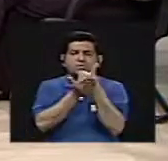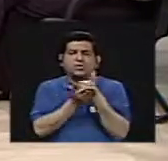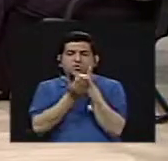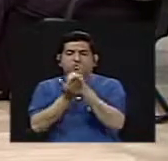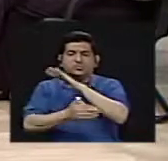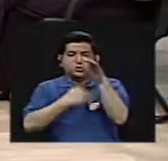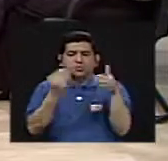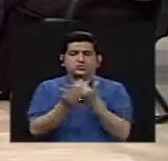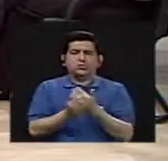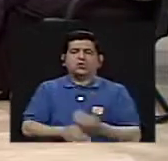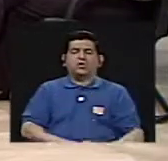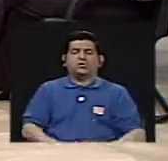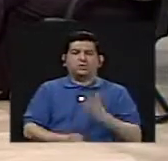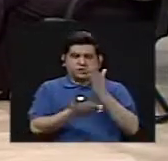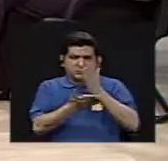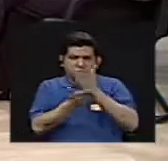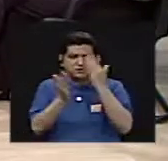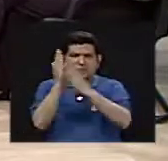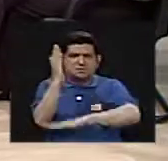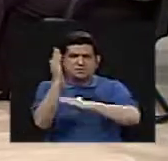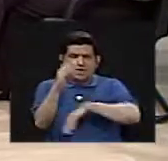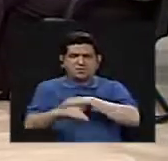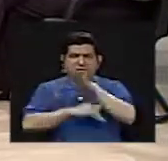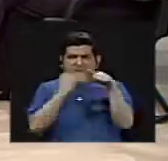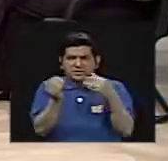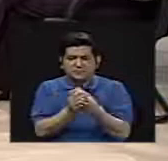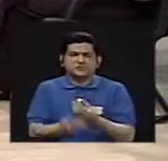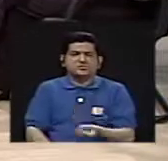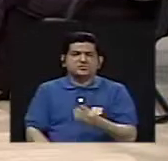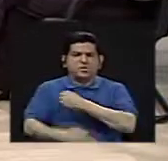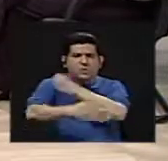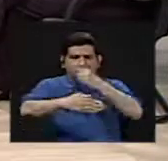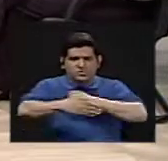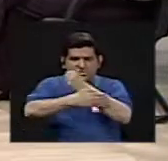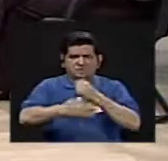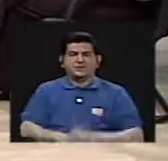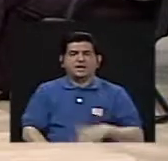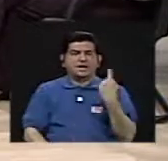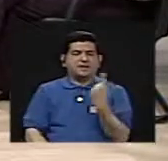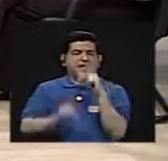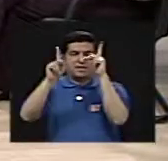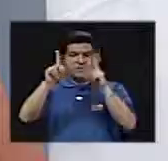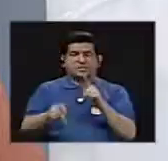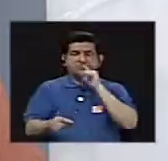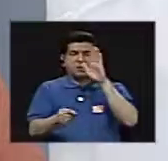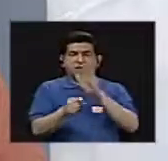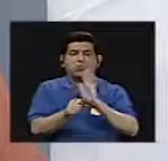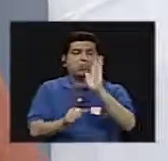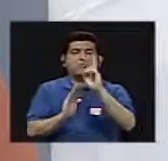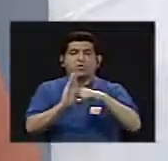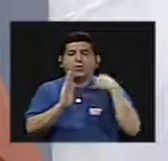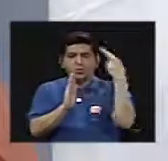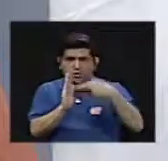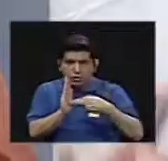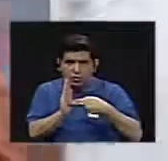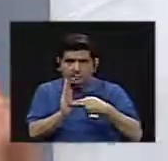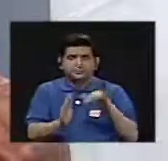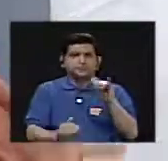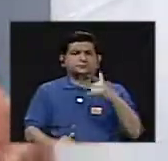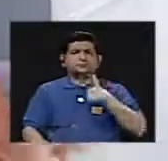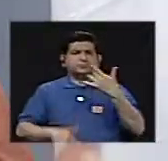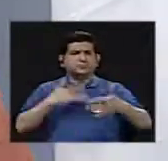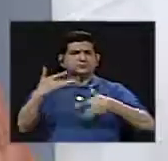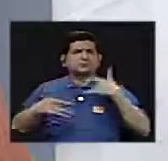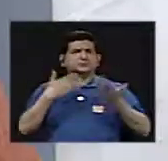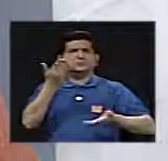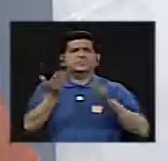todos picamos la leña, todos ponemos comida, todos venimos a cocinar, cada cual claro. cumple su parte. Entonces, también yo siento que por eso